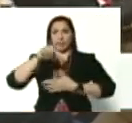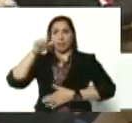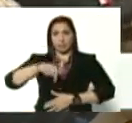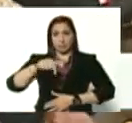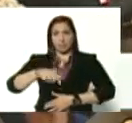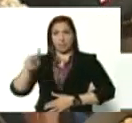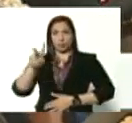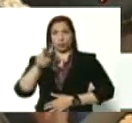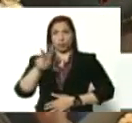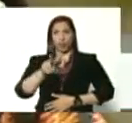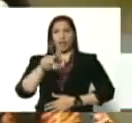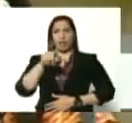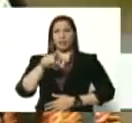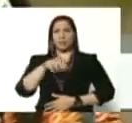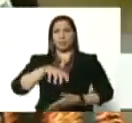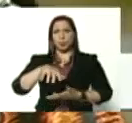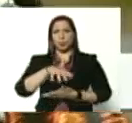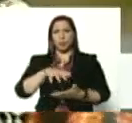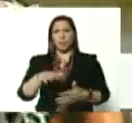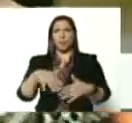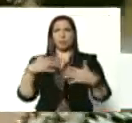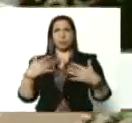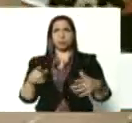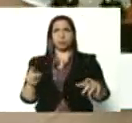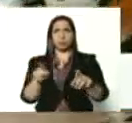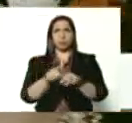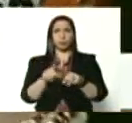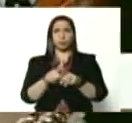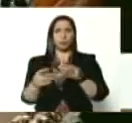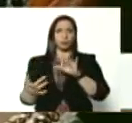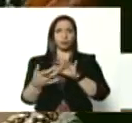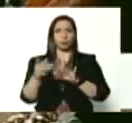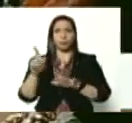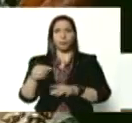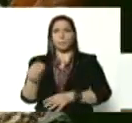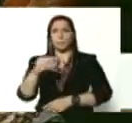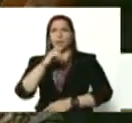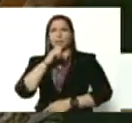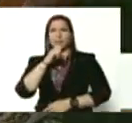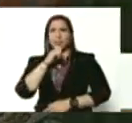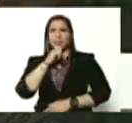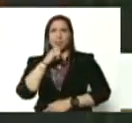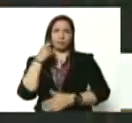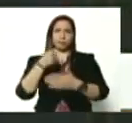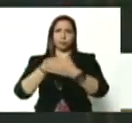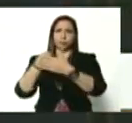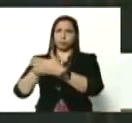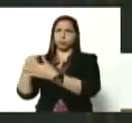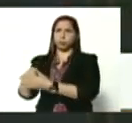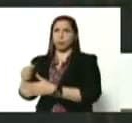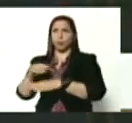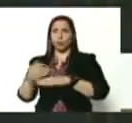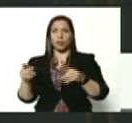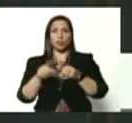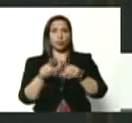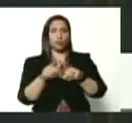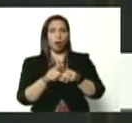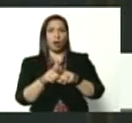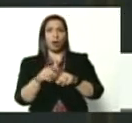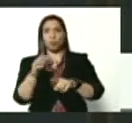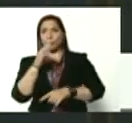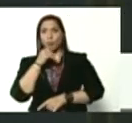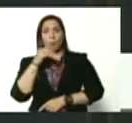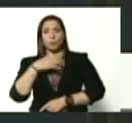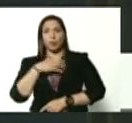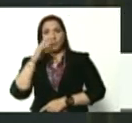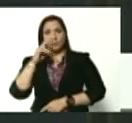ese conflicto está bastante camuflado y por eso es más difícil combatirlo porque se torna invisible entonces recibimos